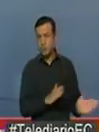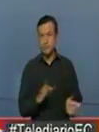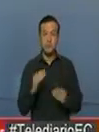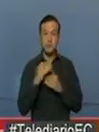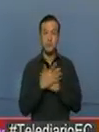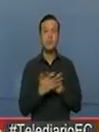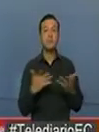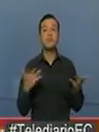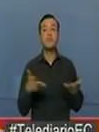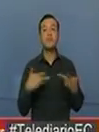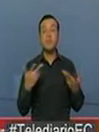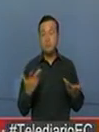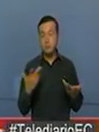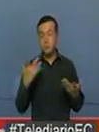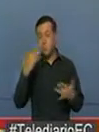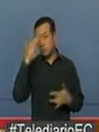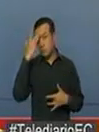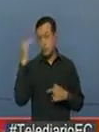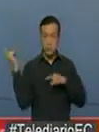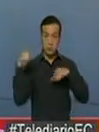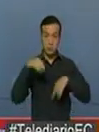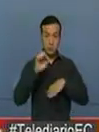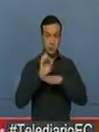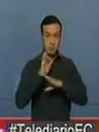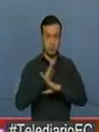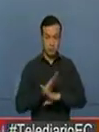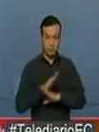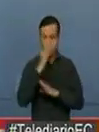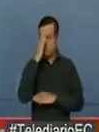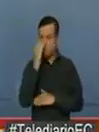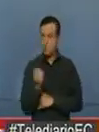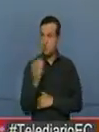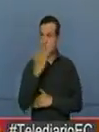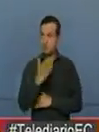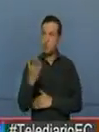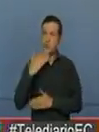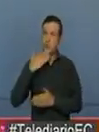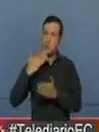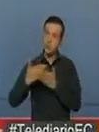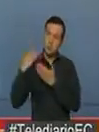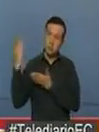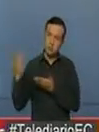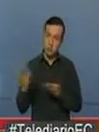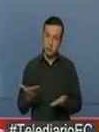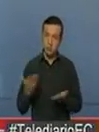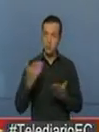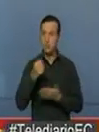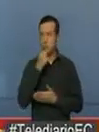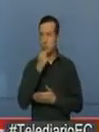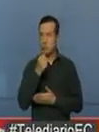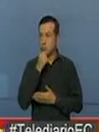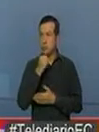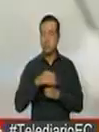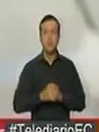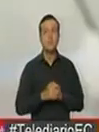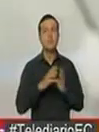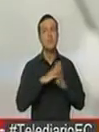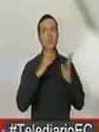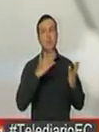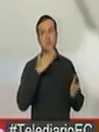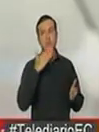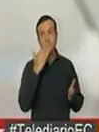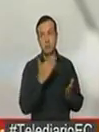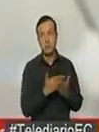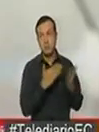para evitar el ingreso del coronavirus al país. Buenos días, señor Wright. Gracias por acompañarnos aquí en las entrevistas de Telediario. Muchas gracias por la